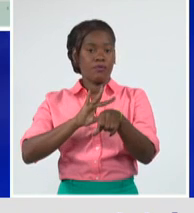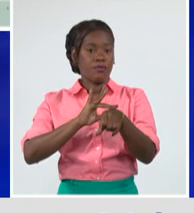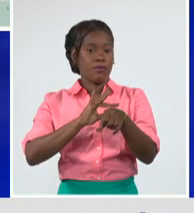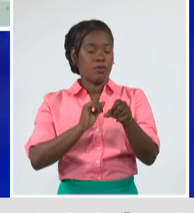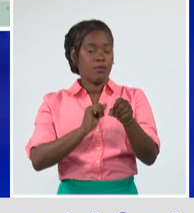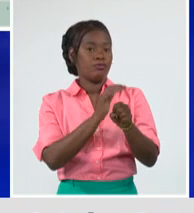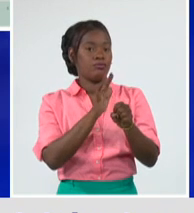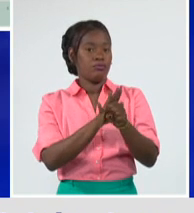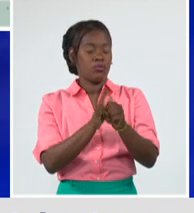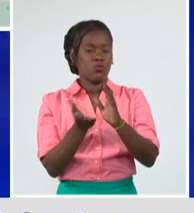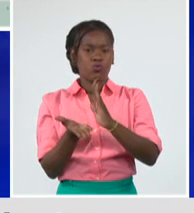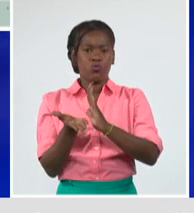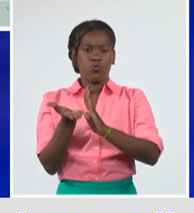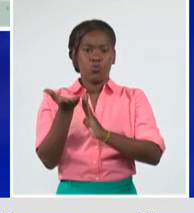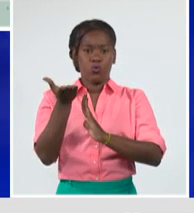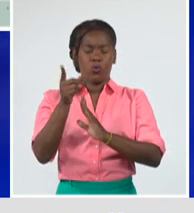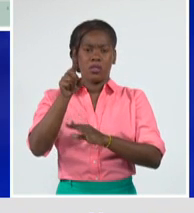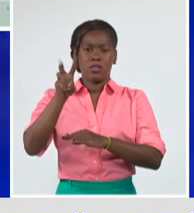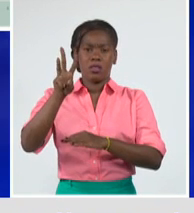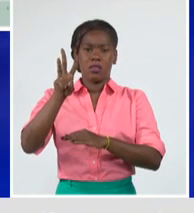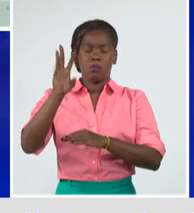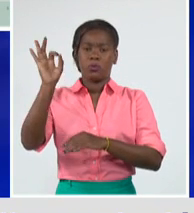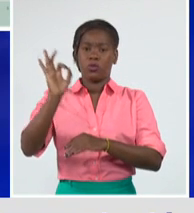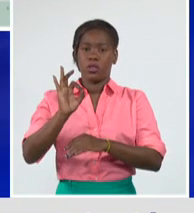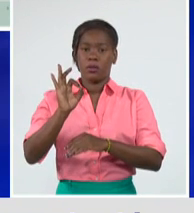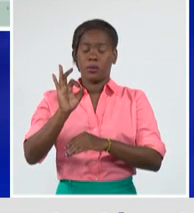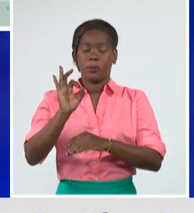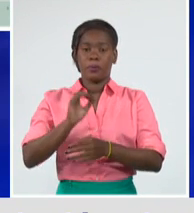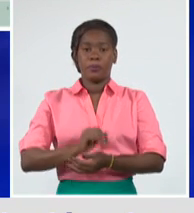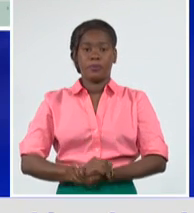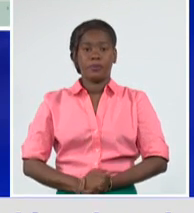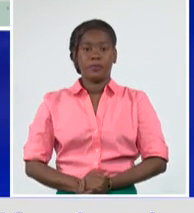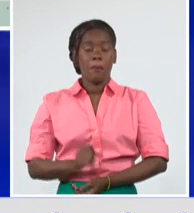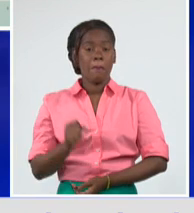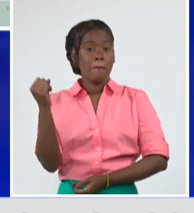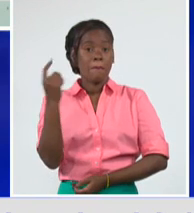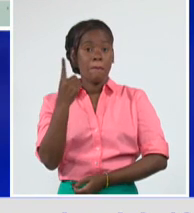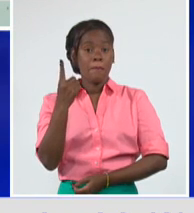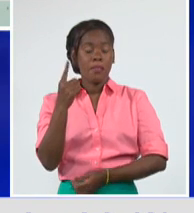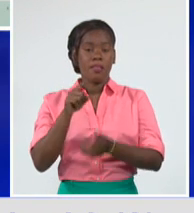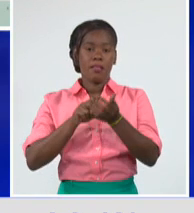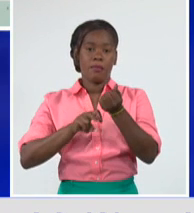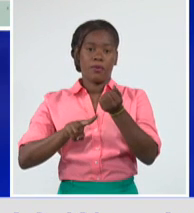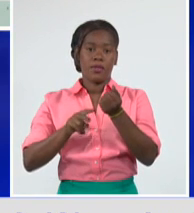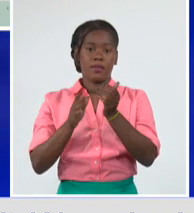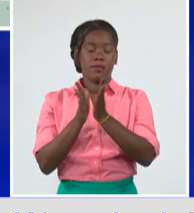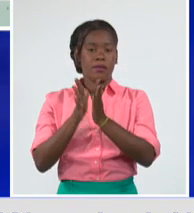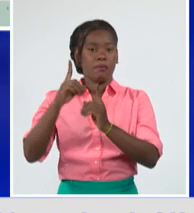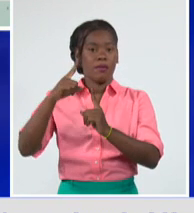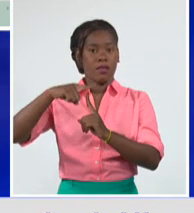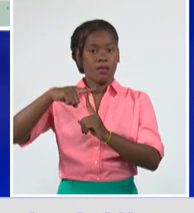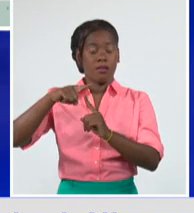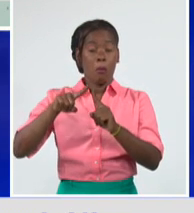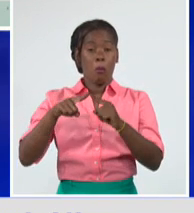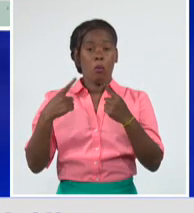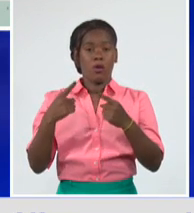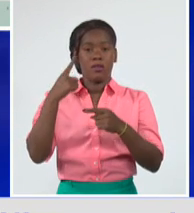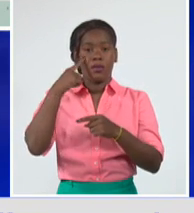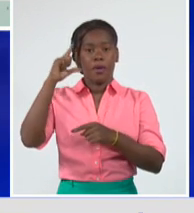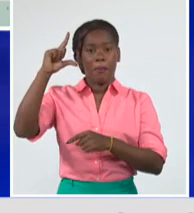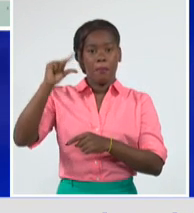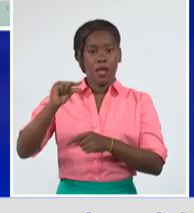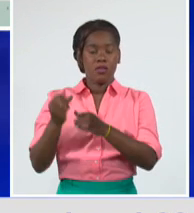un 13%, excepto Matanza, que es de 10,9%. Fíjense cómo Matanza, que creo que